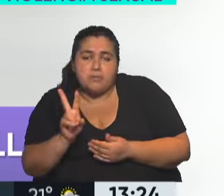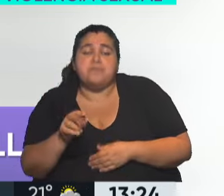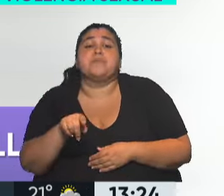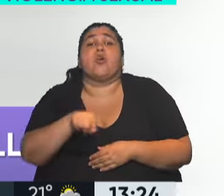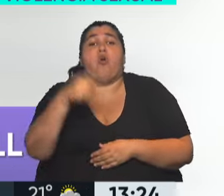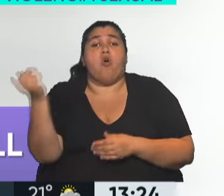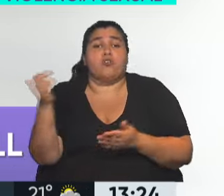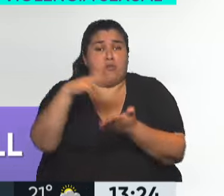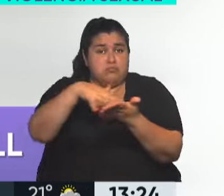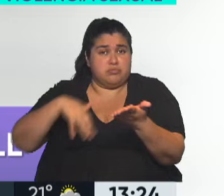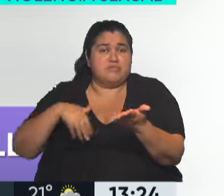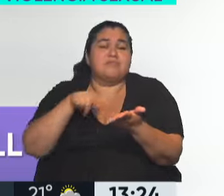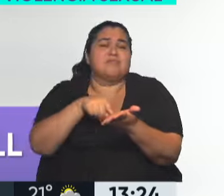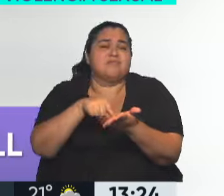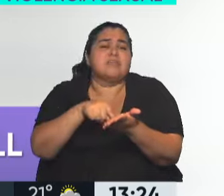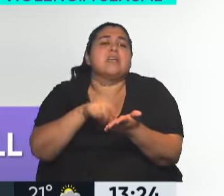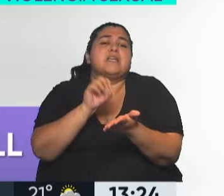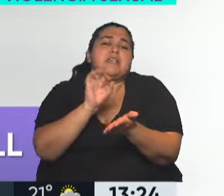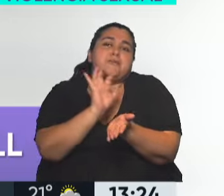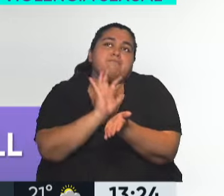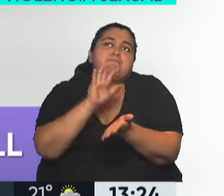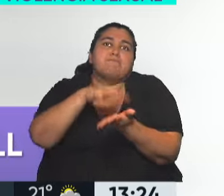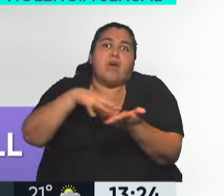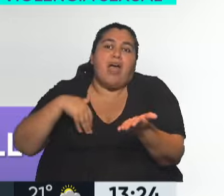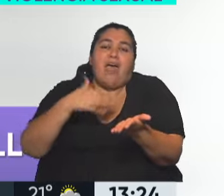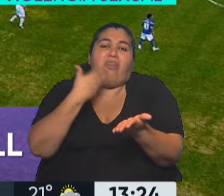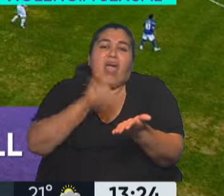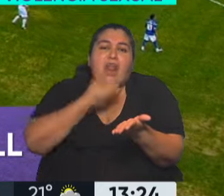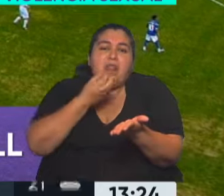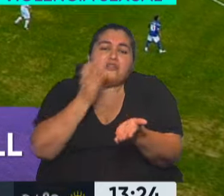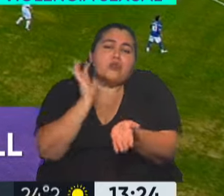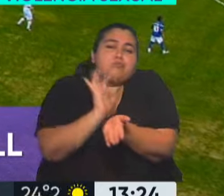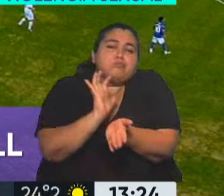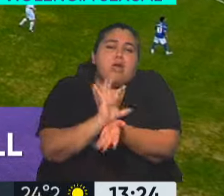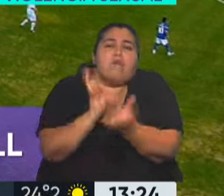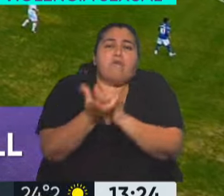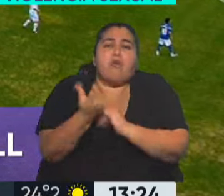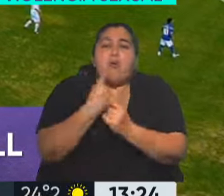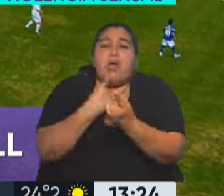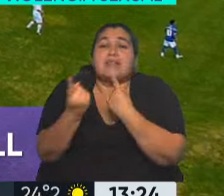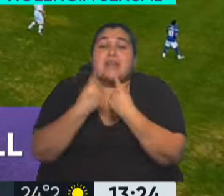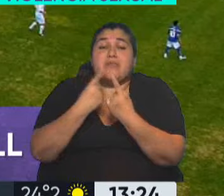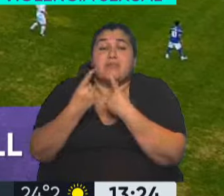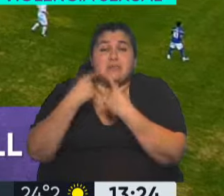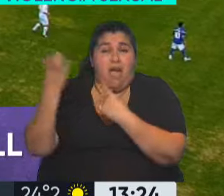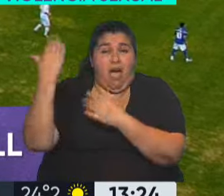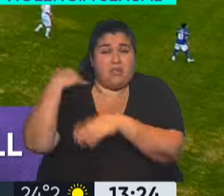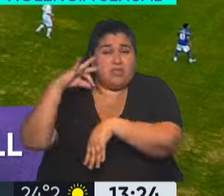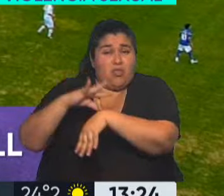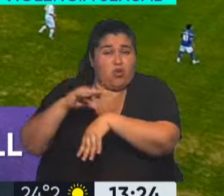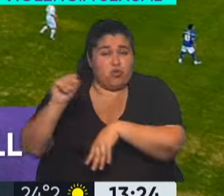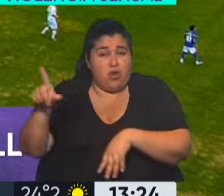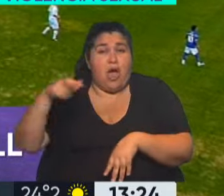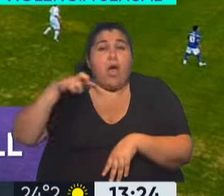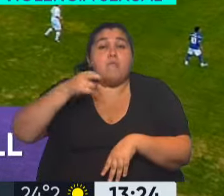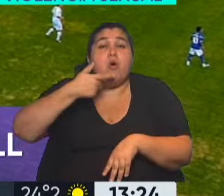que nosotros las denominamos una entrevista que tuvo con la fiscal de la causa, la doctora Posse, en donde